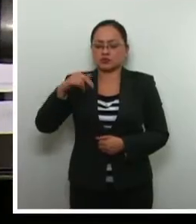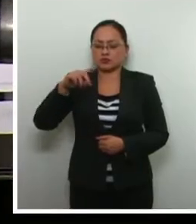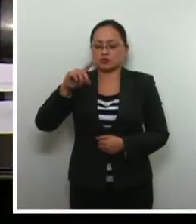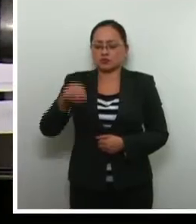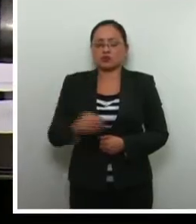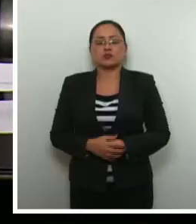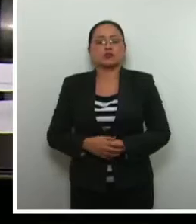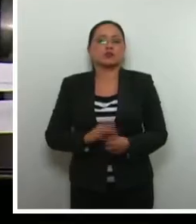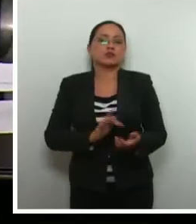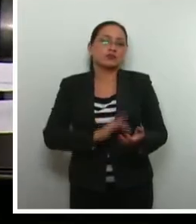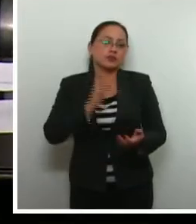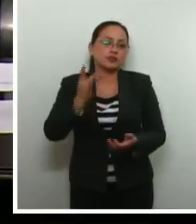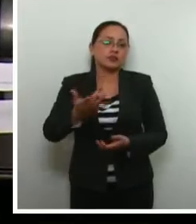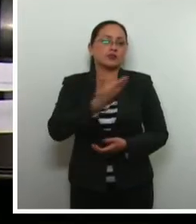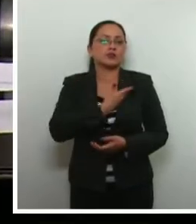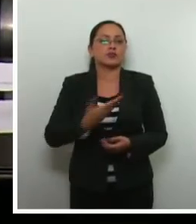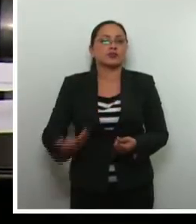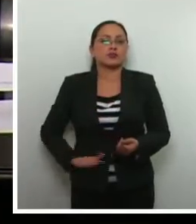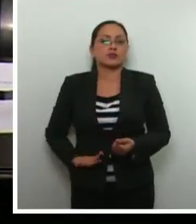Gracias, presidente.